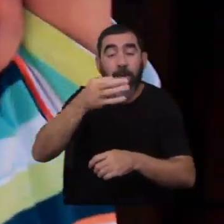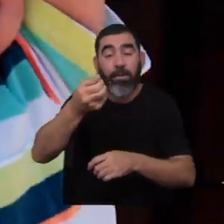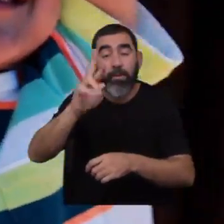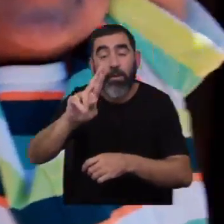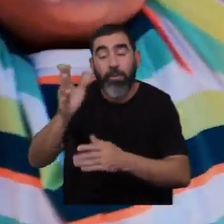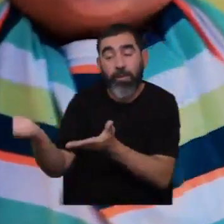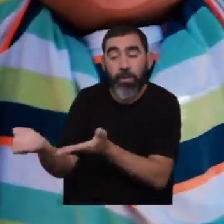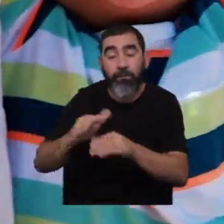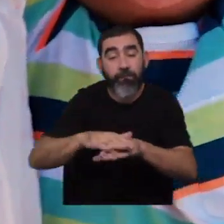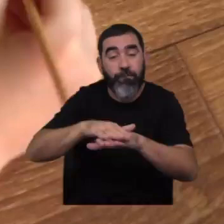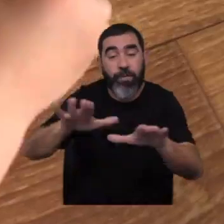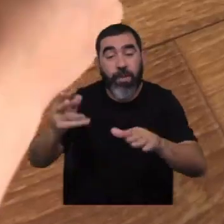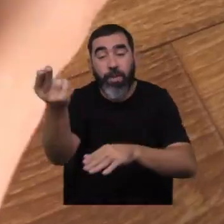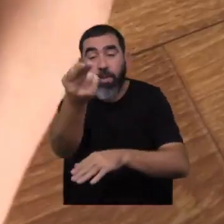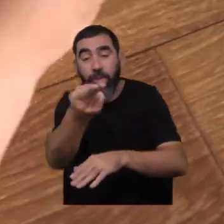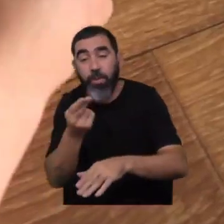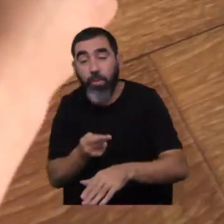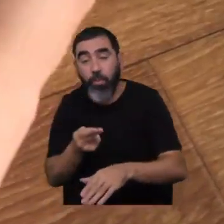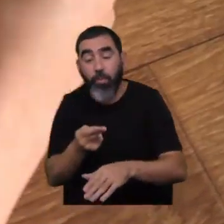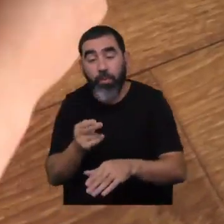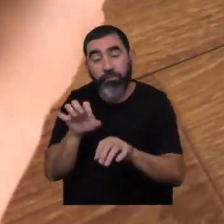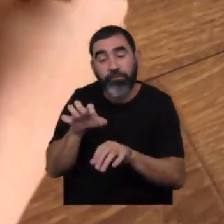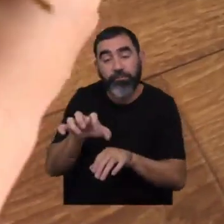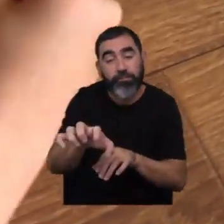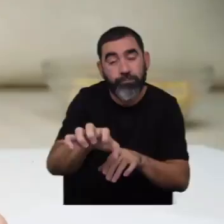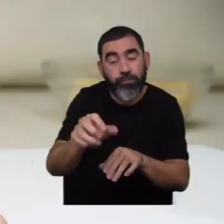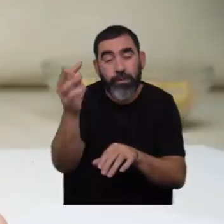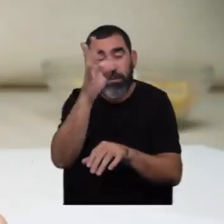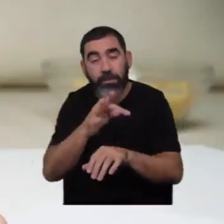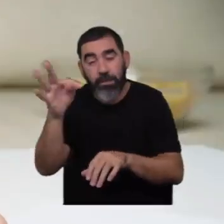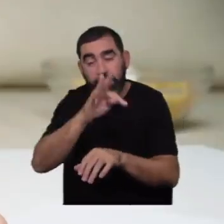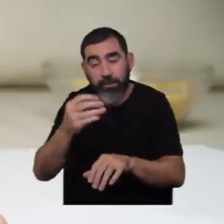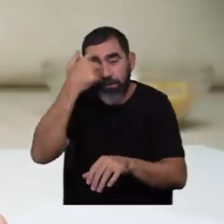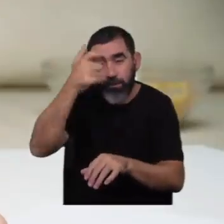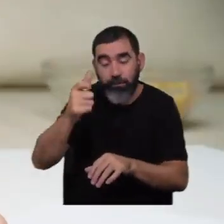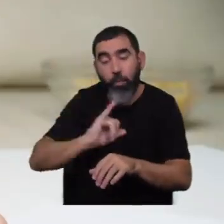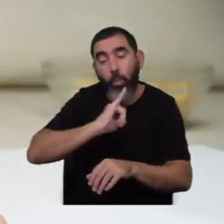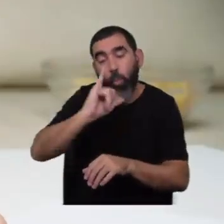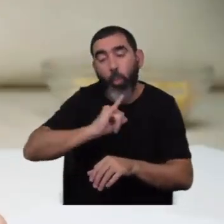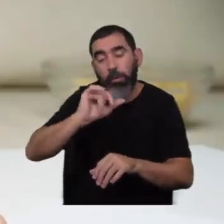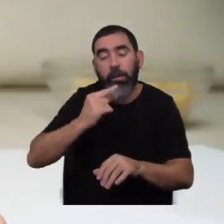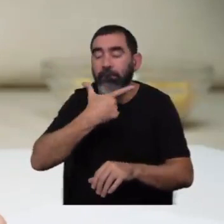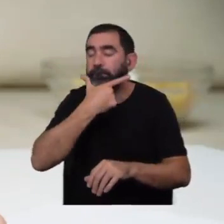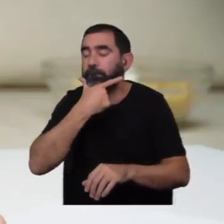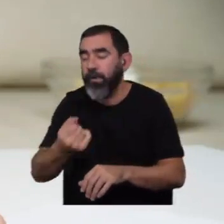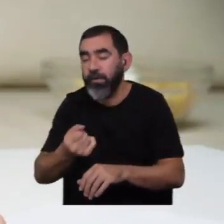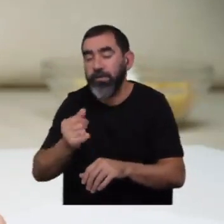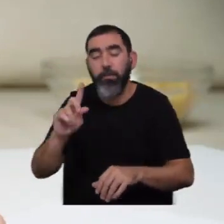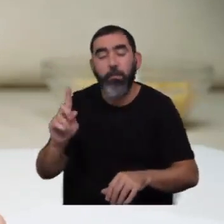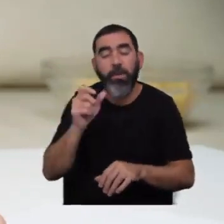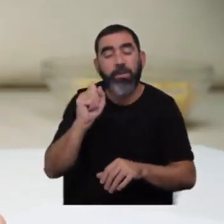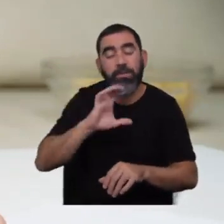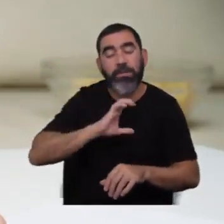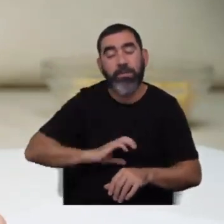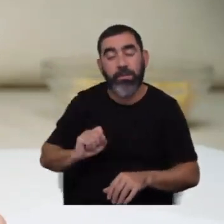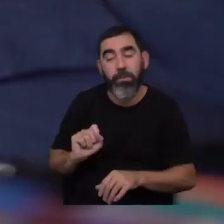a niños y niñas a dibujar tu propio microbio. En un espacio de taller, los científicos contarán de modo simple y ameno las principales